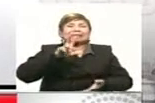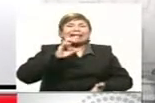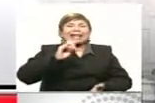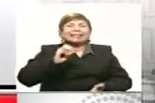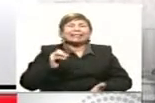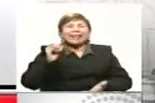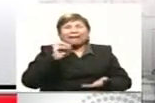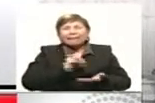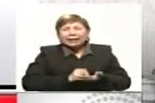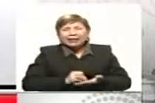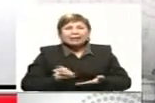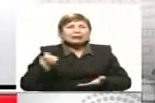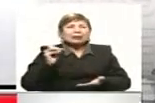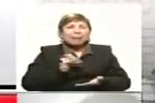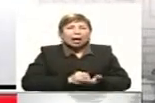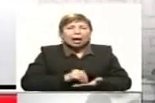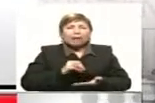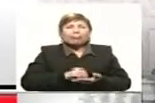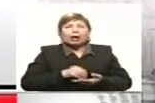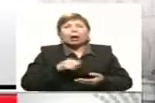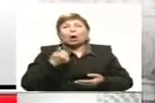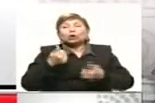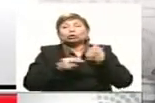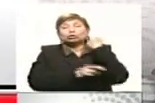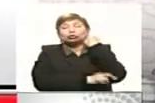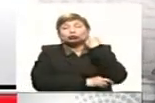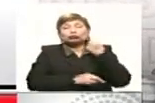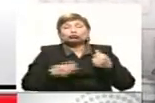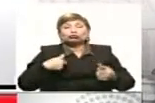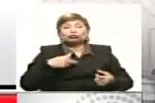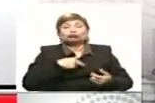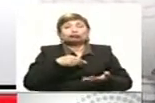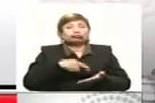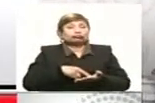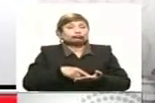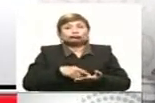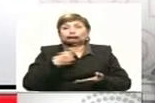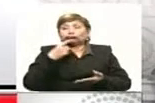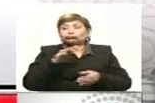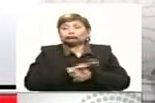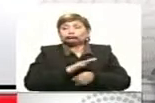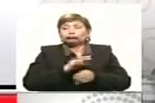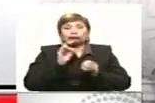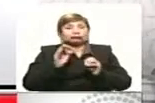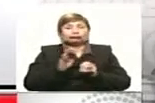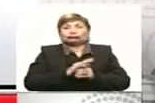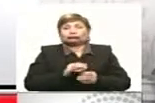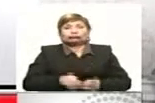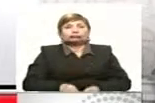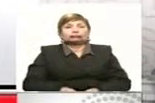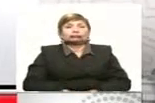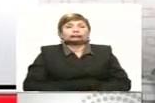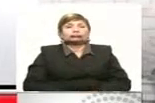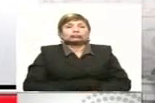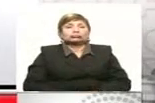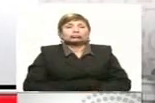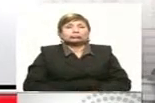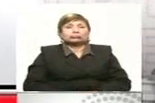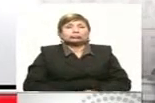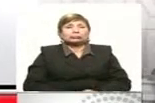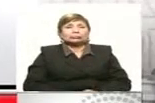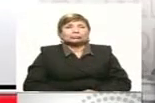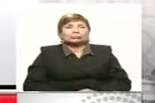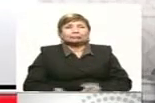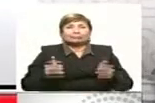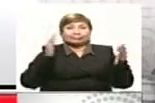deuda. Entonces, en relación a otros países, nuestra deuda no es todavía excesiva. Al revés, si uno compara con América